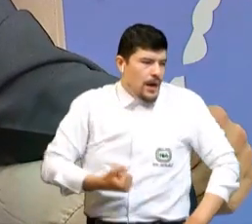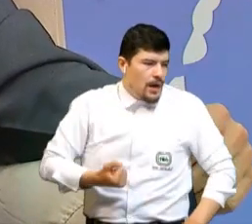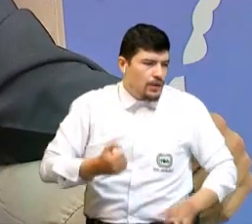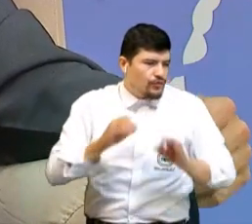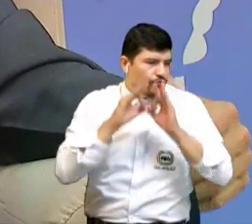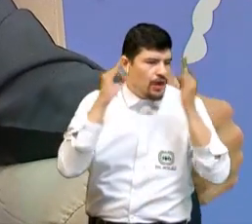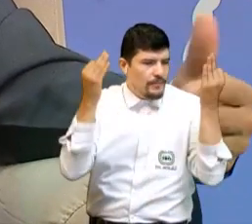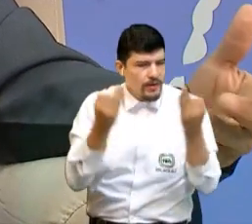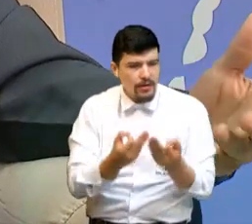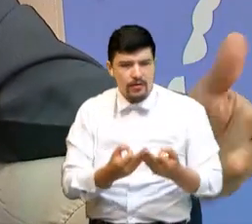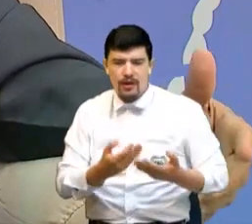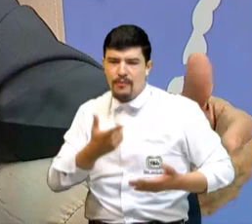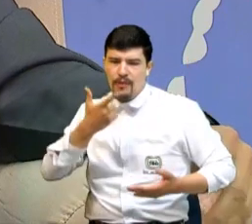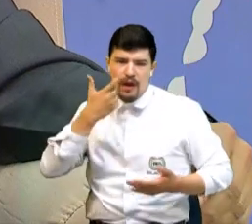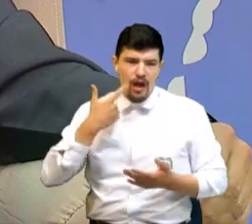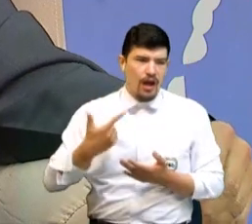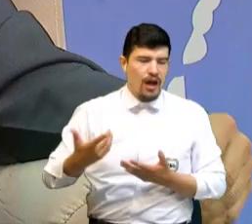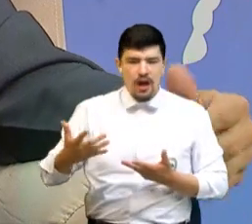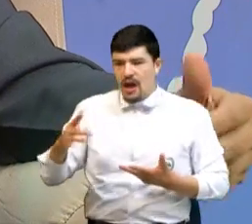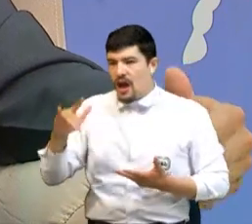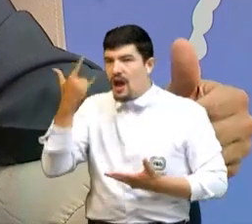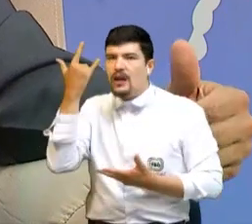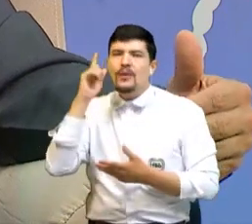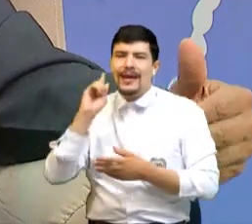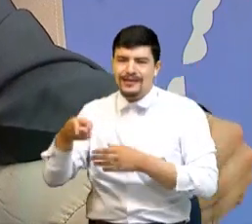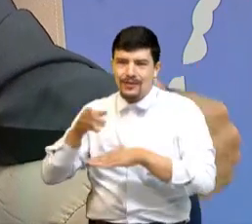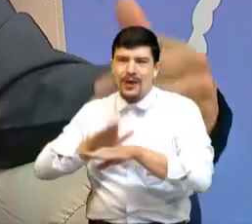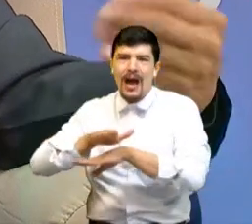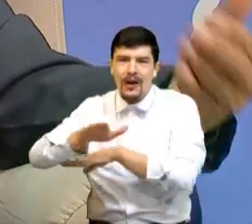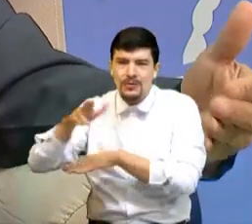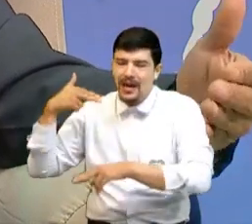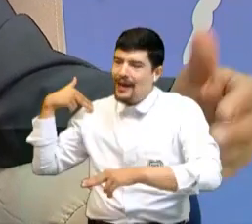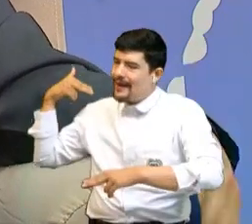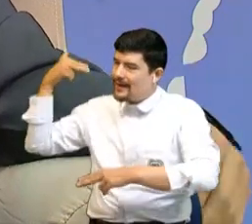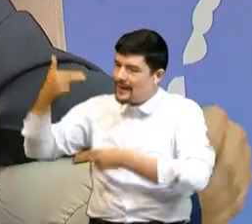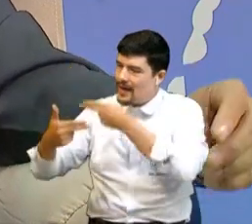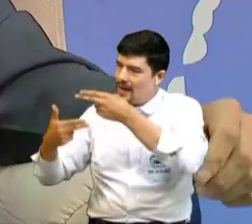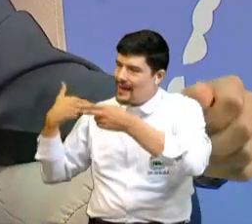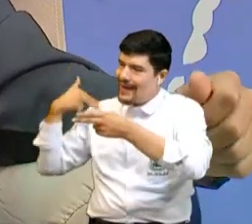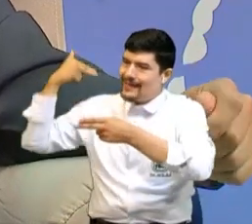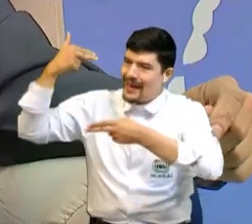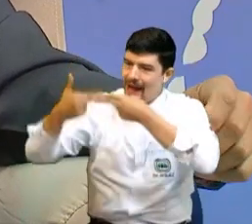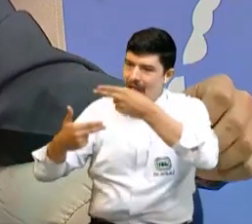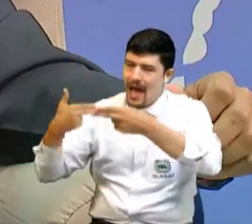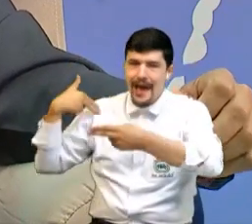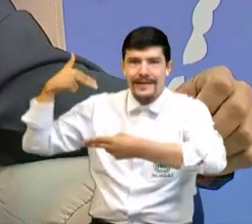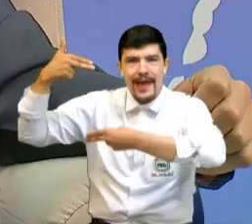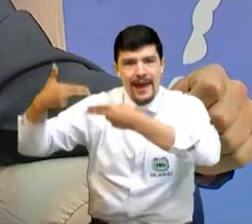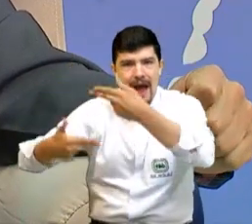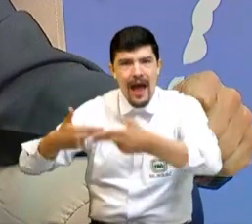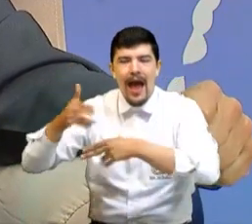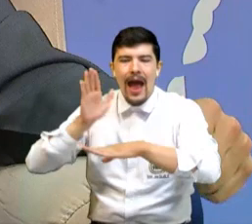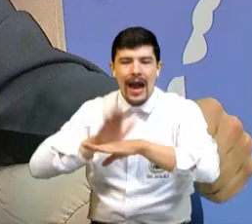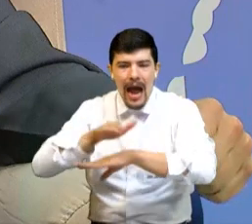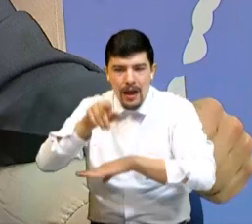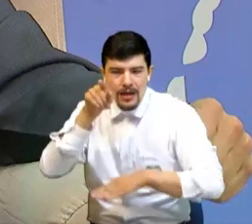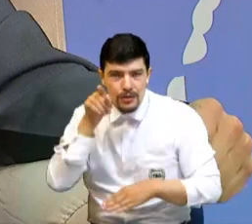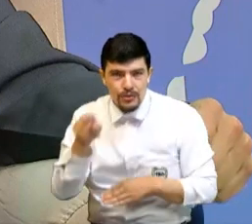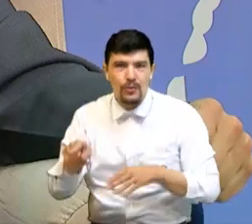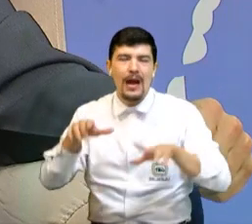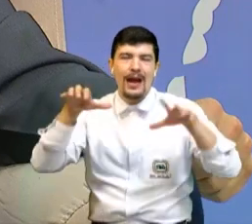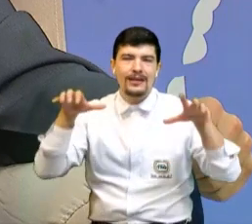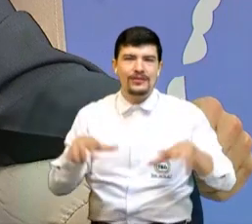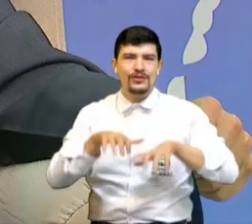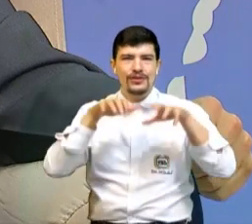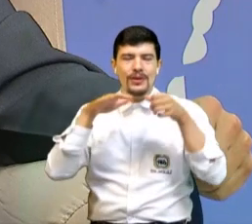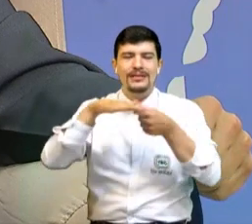eso ha generado realmente que de generación en generación se produzcan esta clase